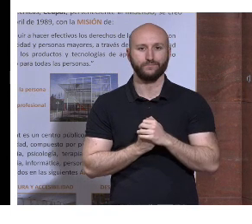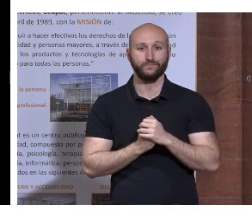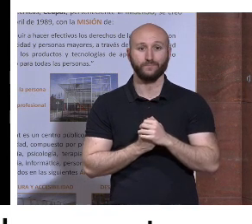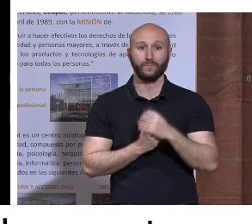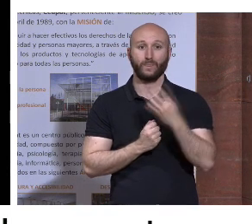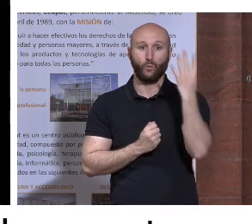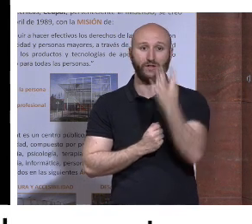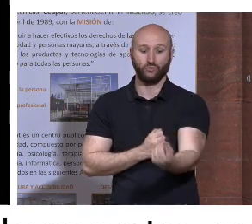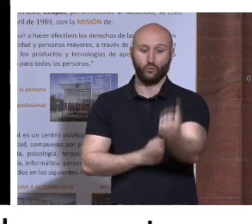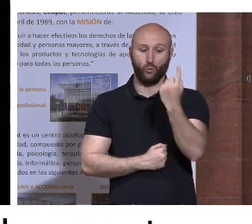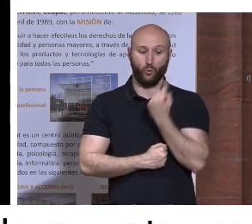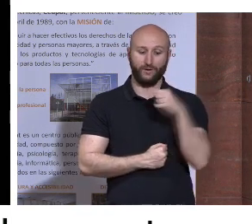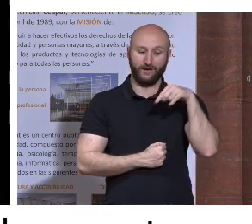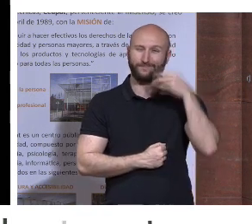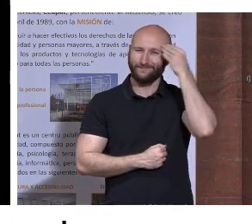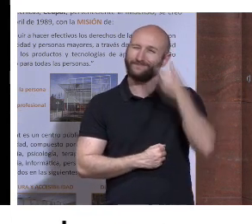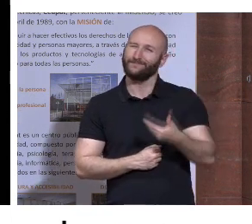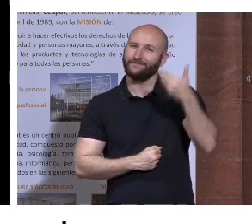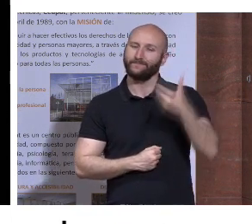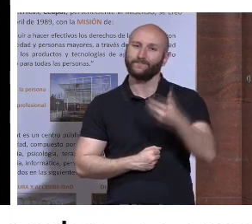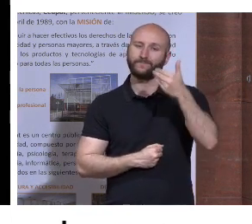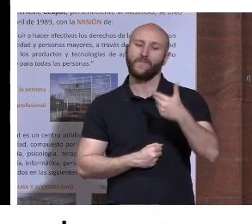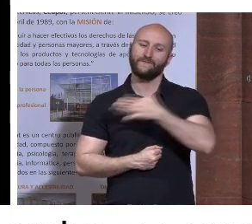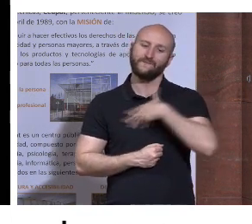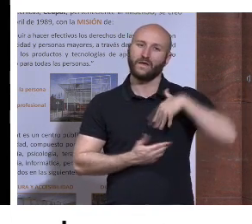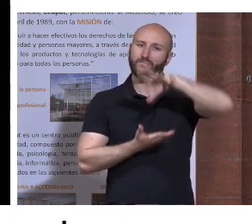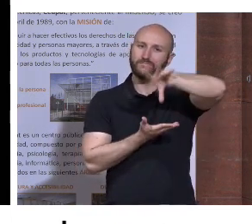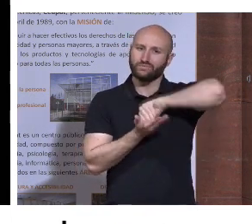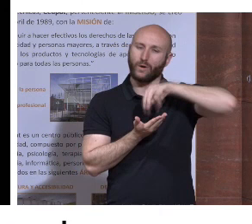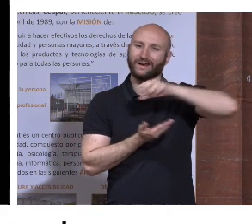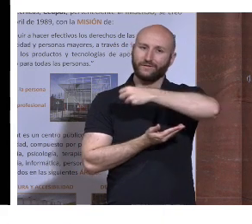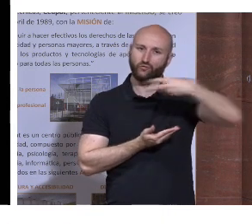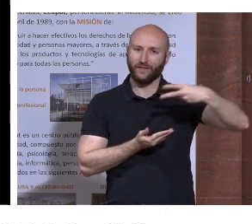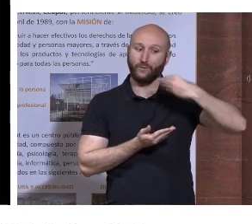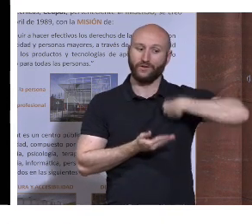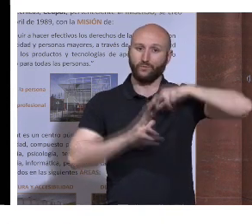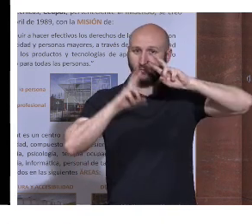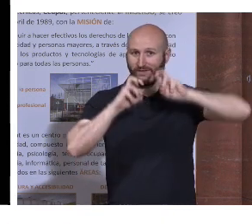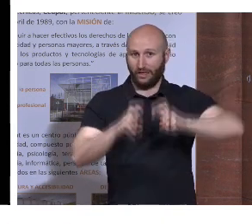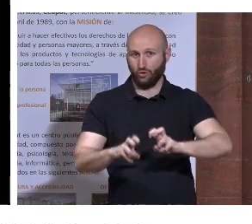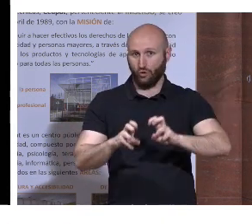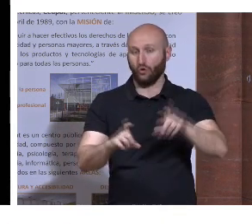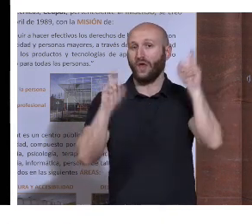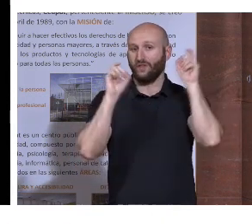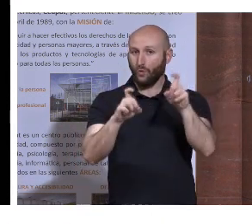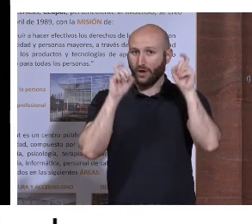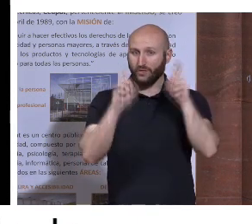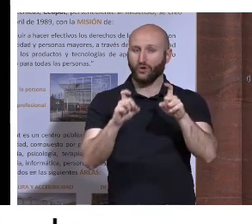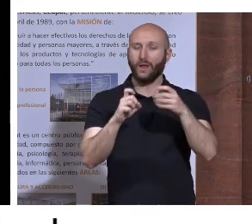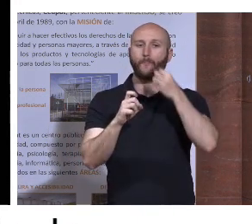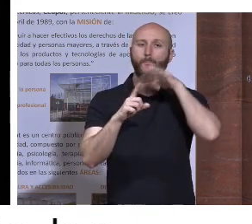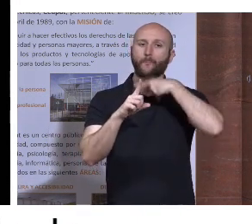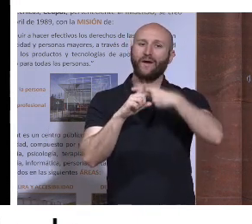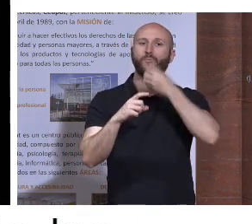más importante, es que se basa en recoger los resultados de las investigaciones en educación y las buenas